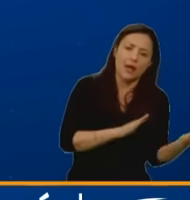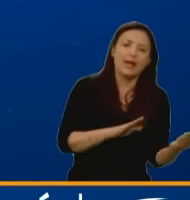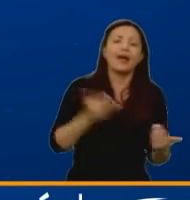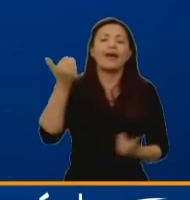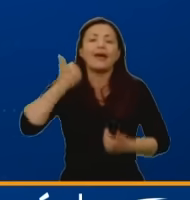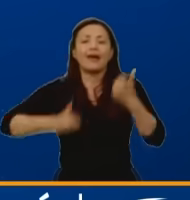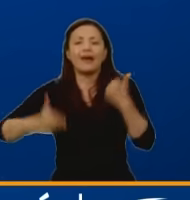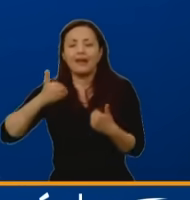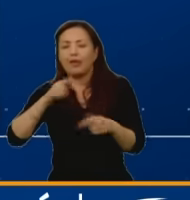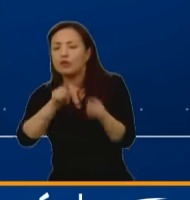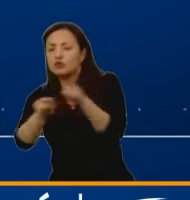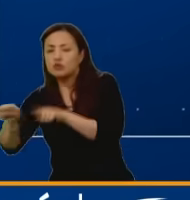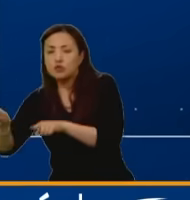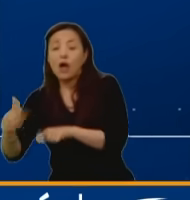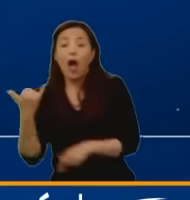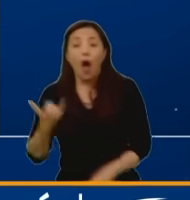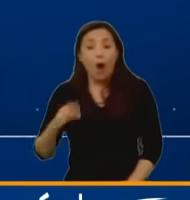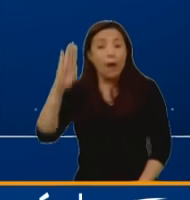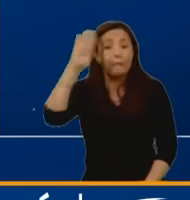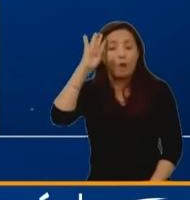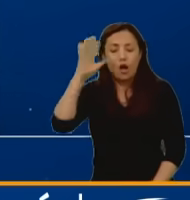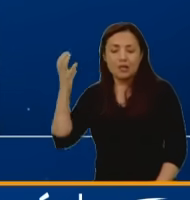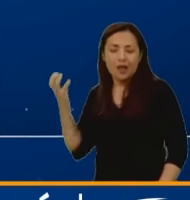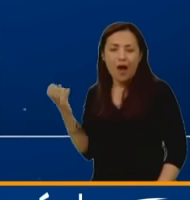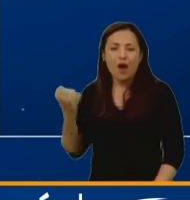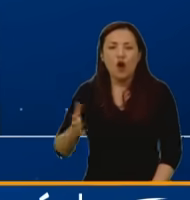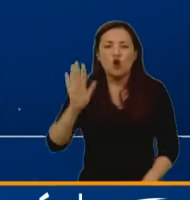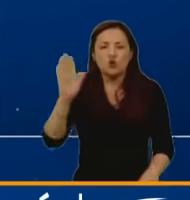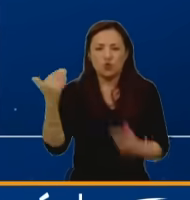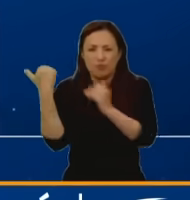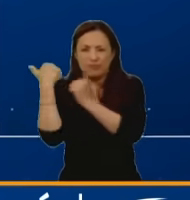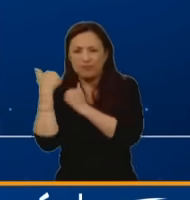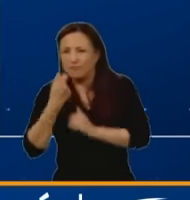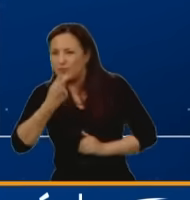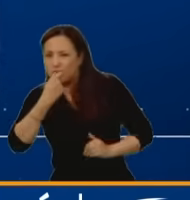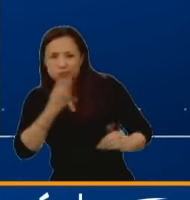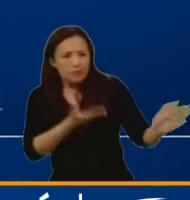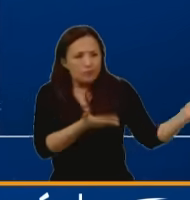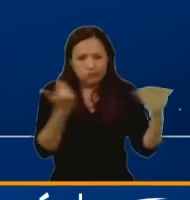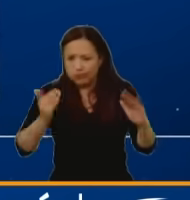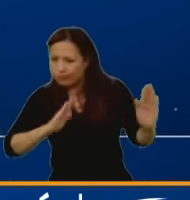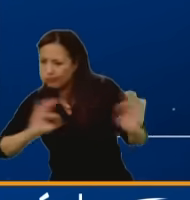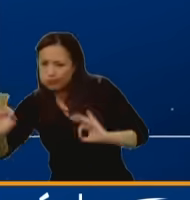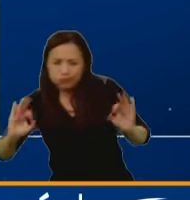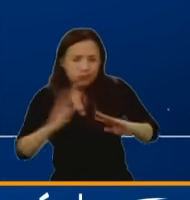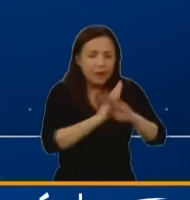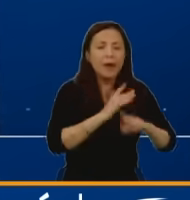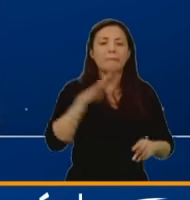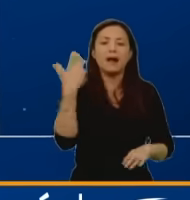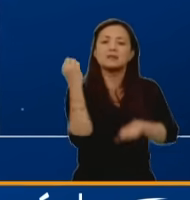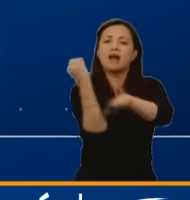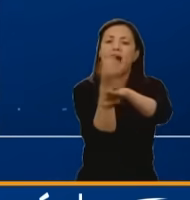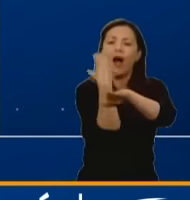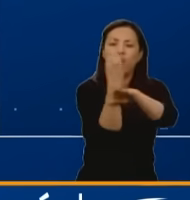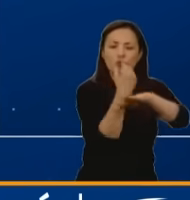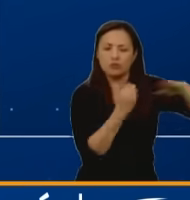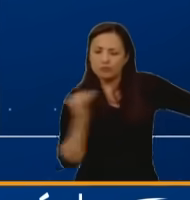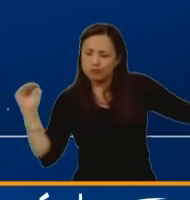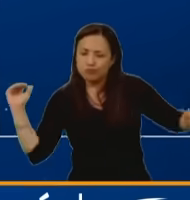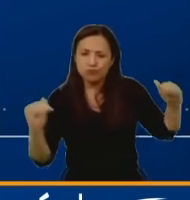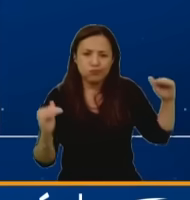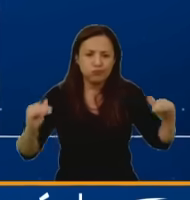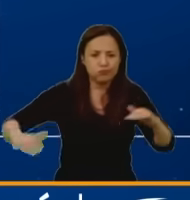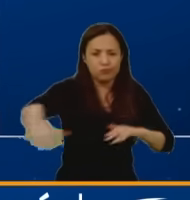A esta hora la policía de tránsito controla la situación y varias ambulancias se encuentran en la